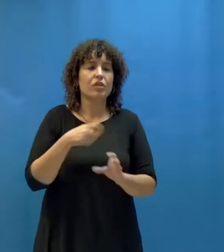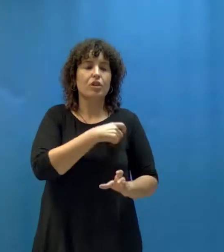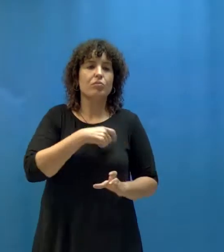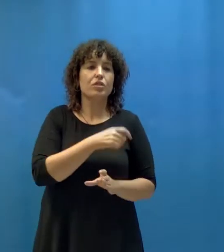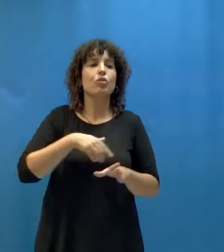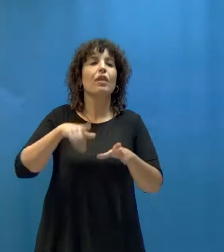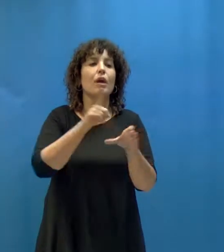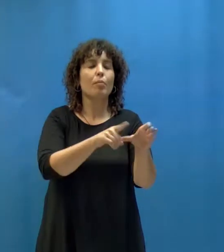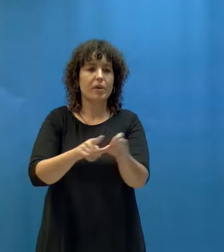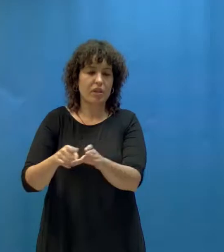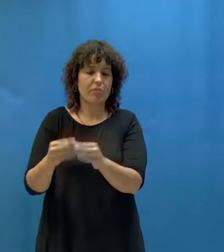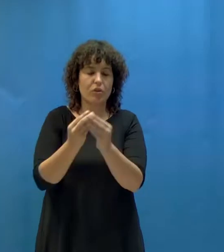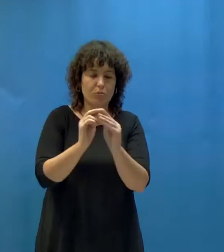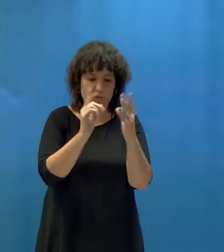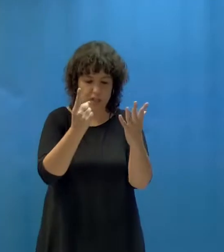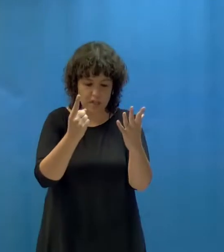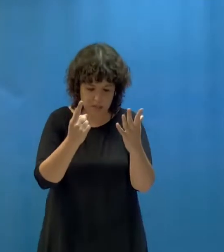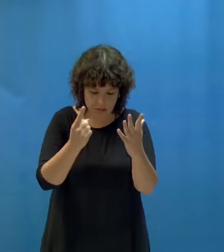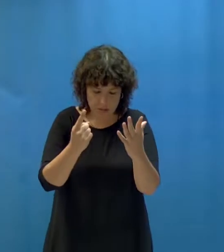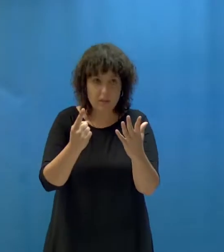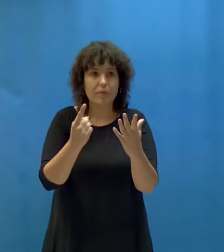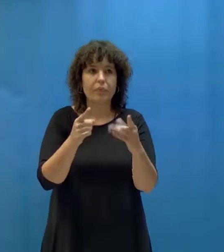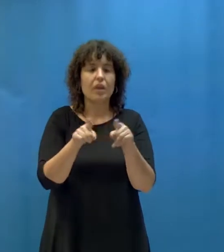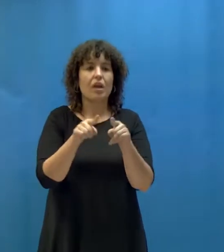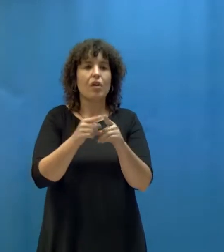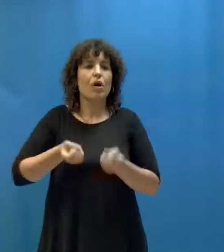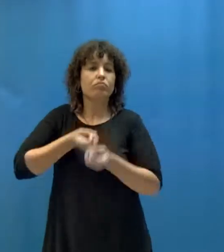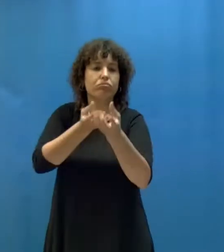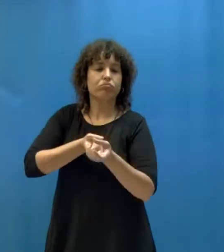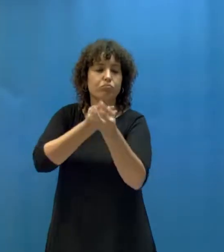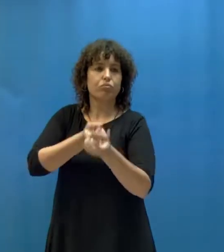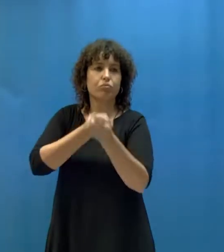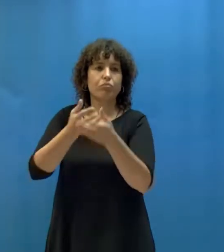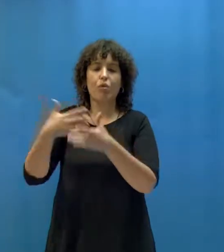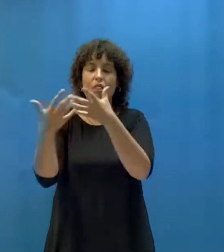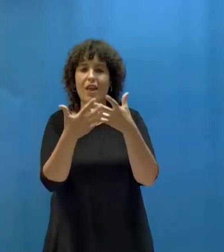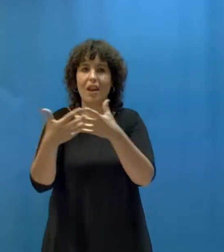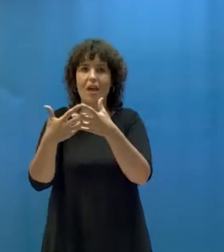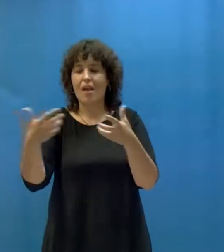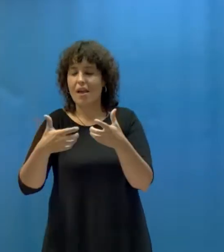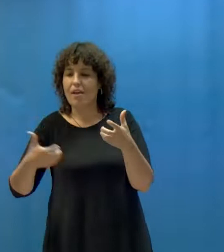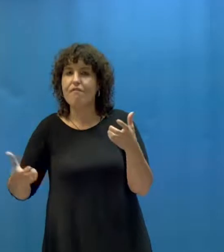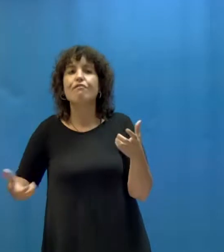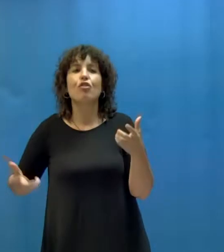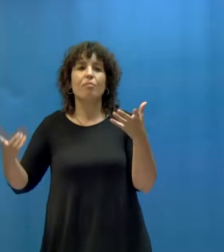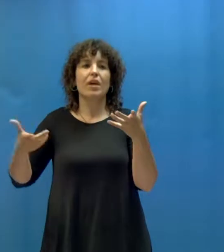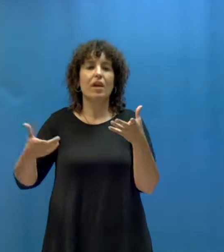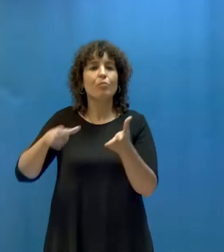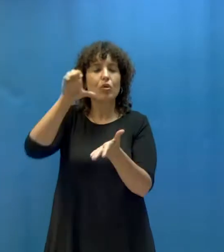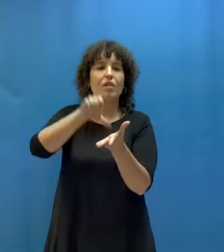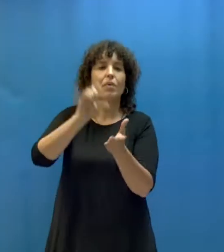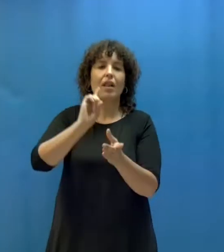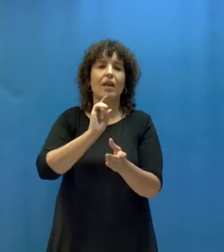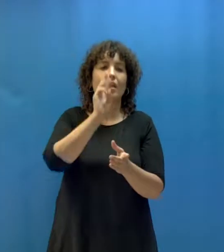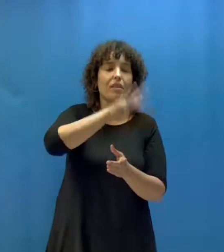Participación. El número 6 es una dación de cuenta del informe de la Intervención General Municipal del primer trimestre